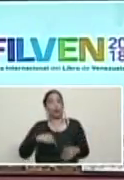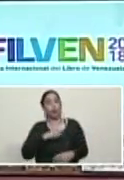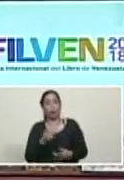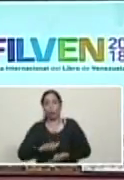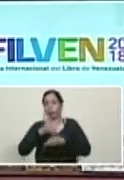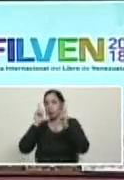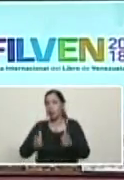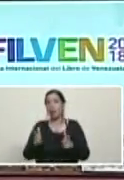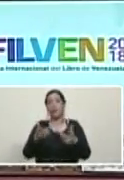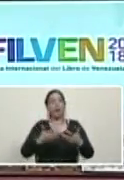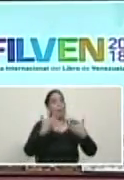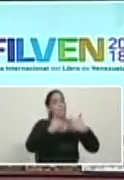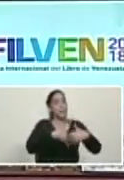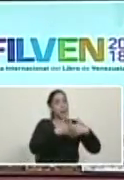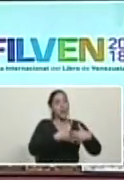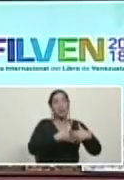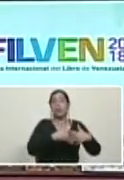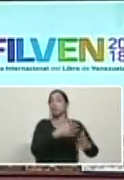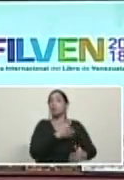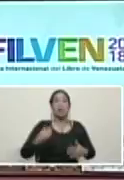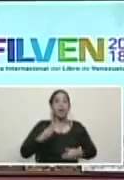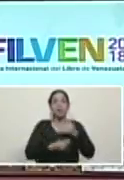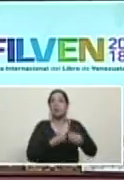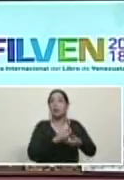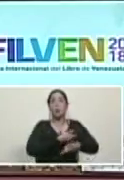nuestra empresa considera conveniente.